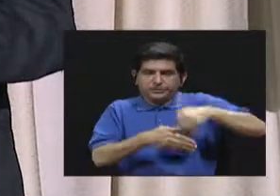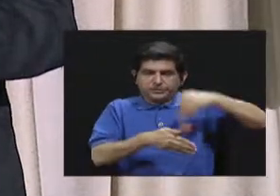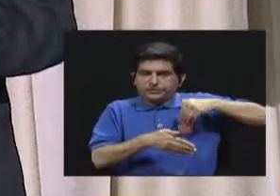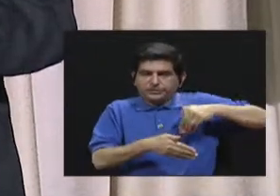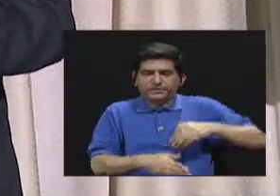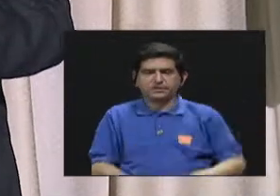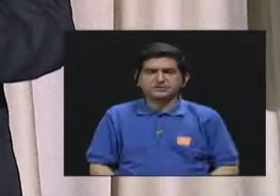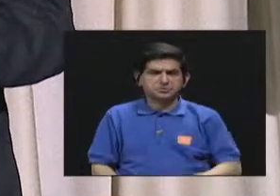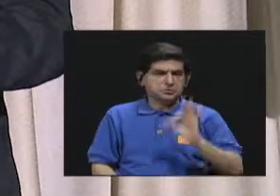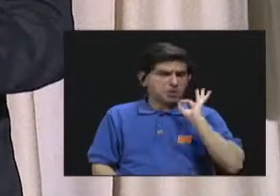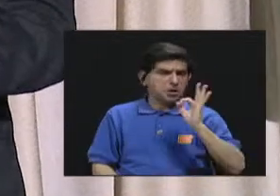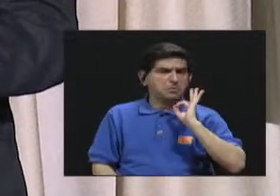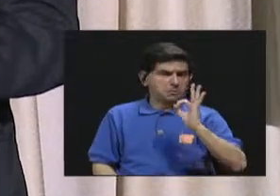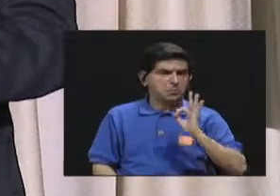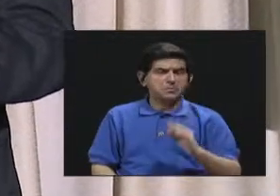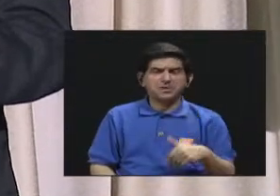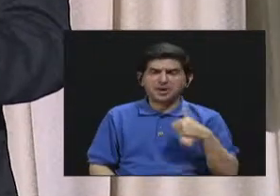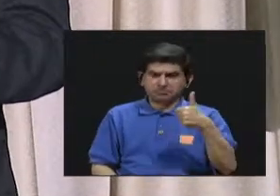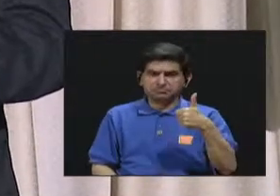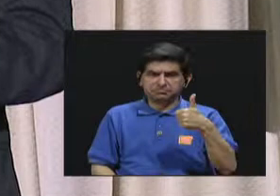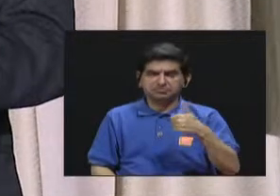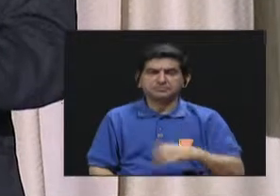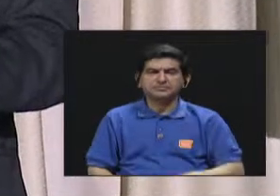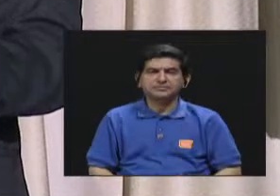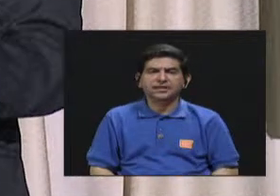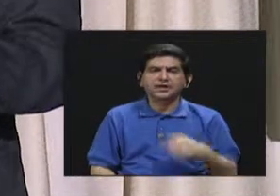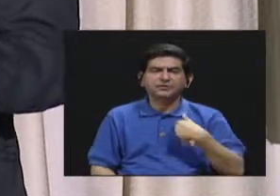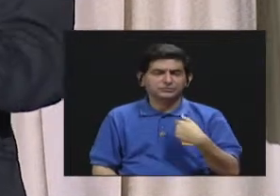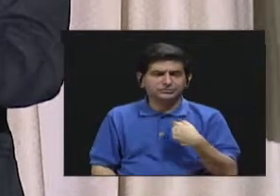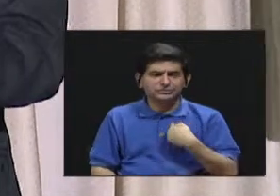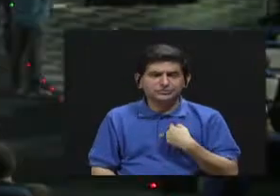bien. Yo estaba...